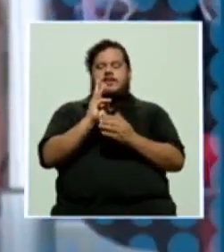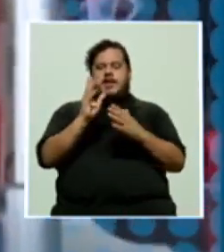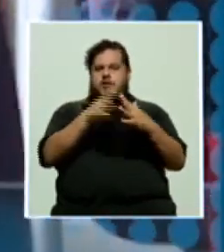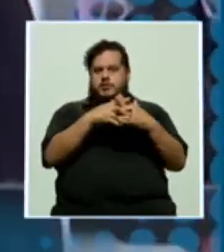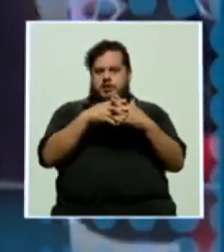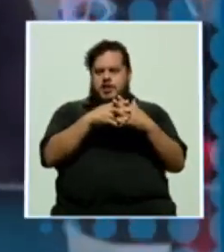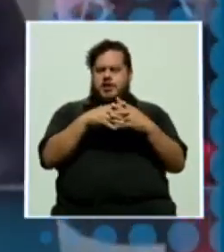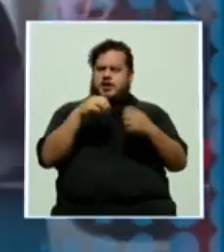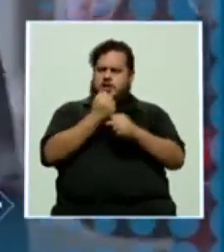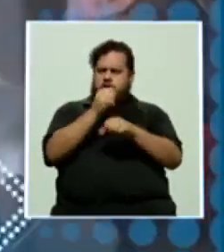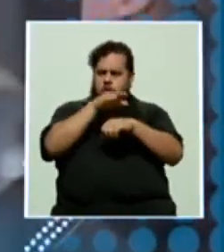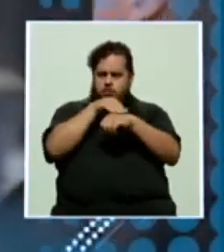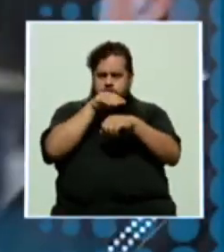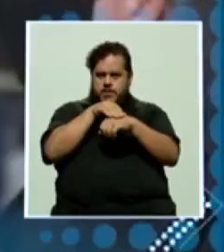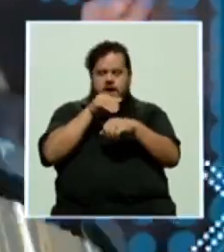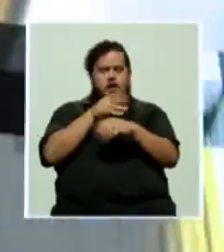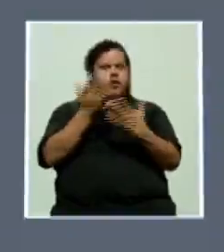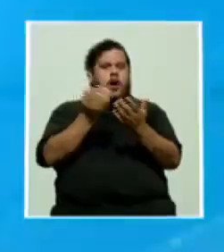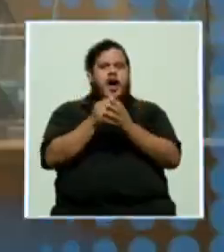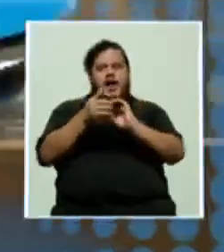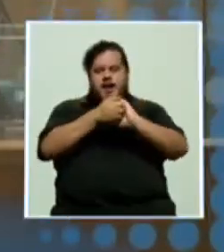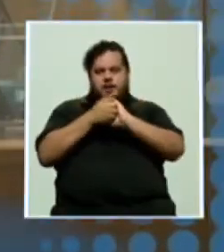un llamado a la unidad nacional.